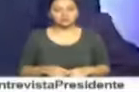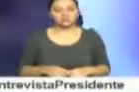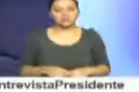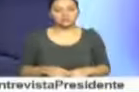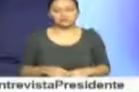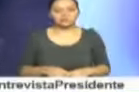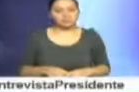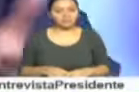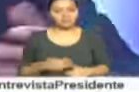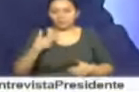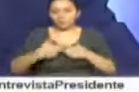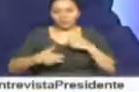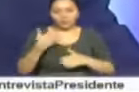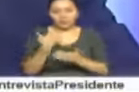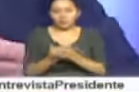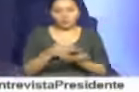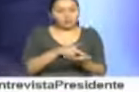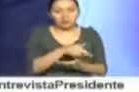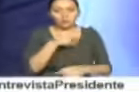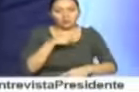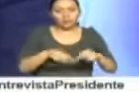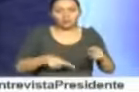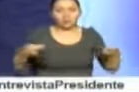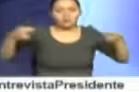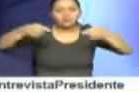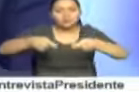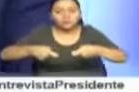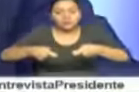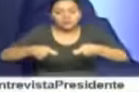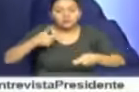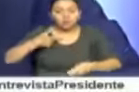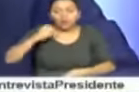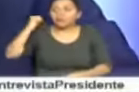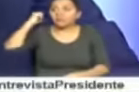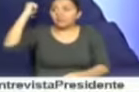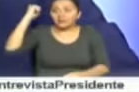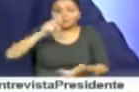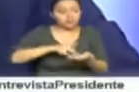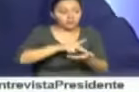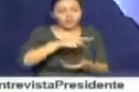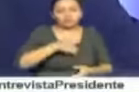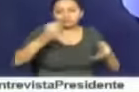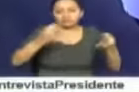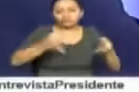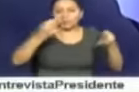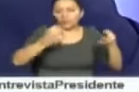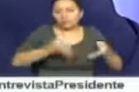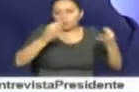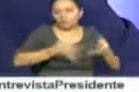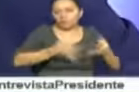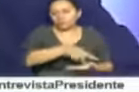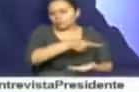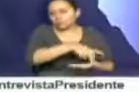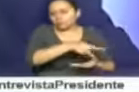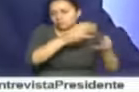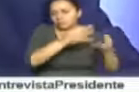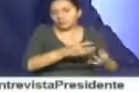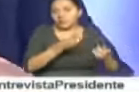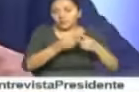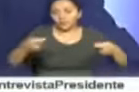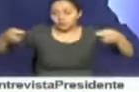No siempre, con todos los problemas que hemos tenido, no hemos podido pagar. Pero es subsidio. Los $3,000, este señor gana $4,400. A él se le subsidia $2,500 de su